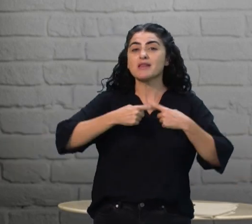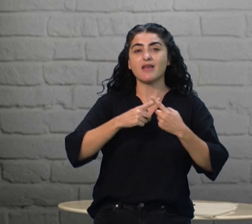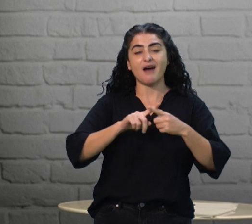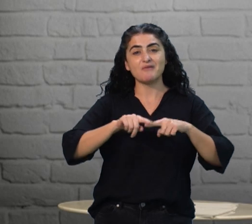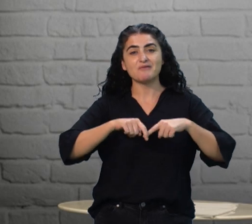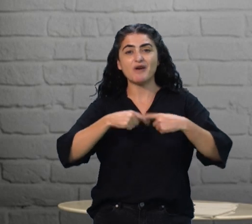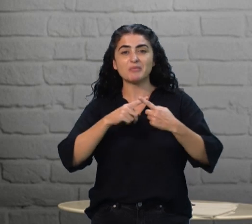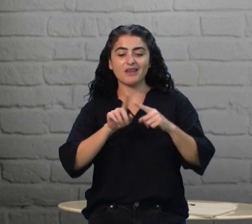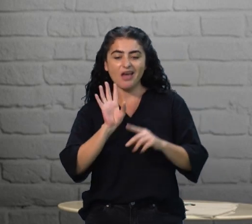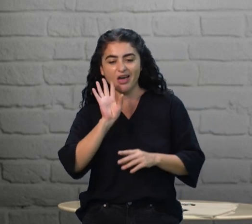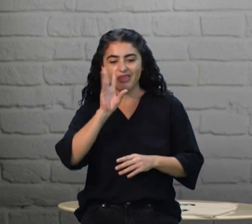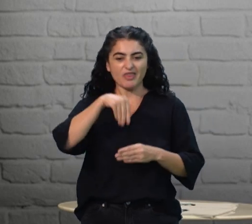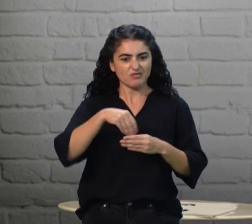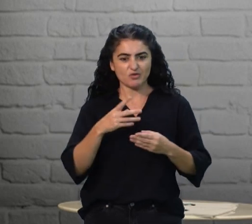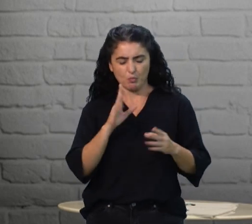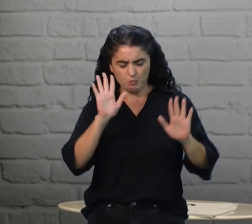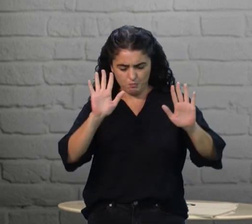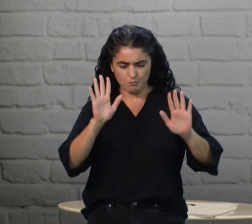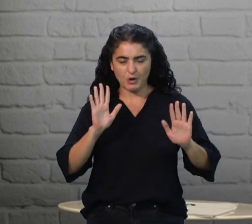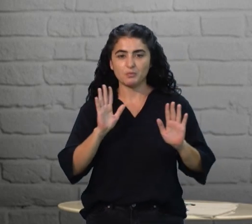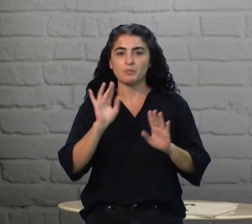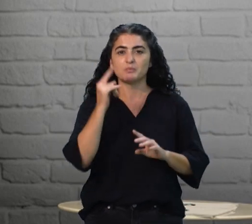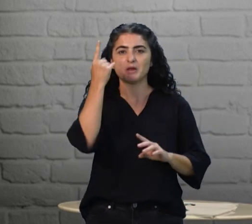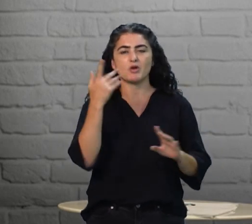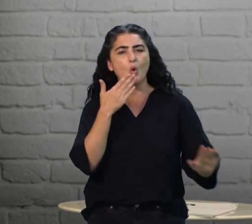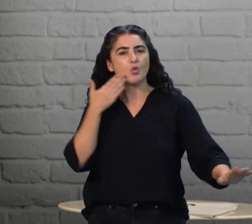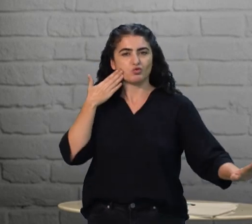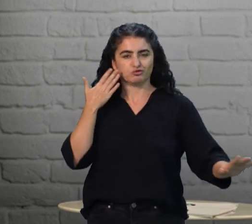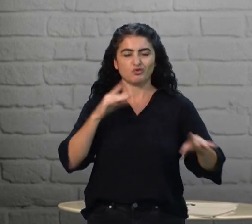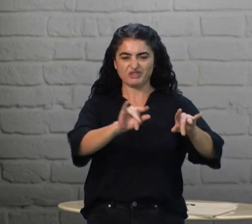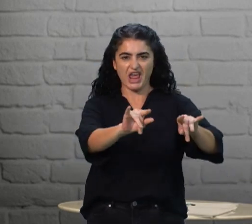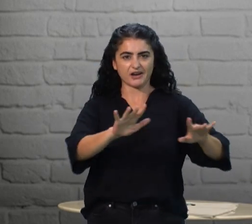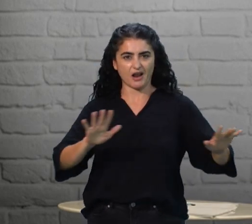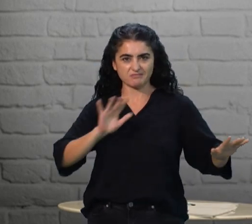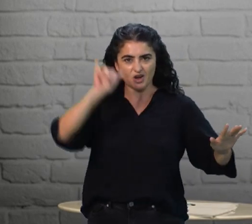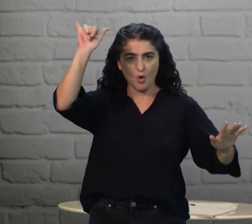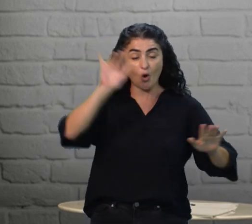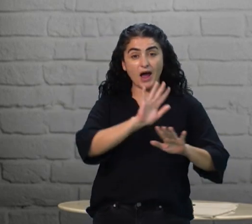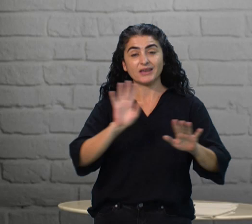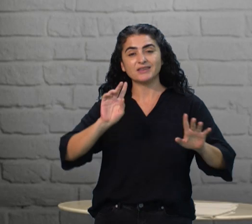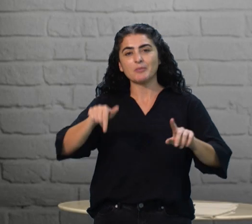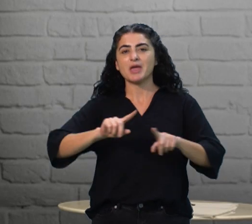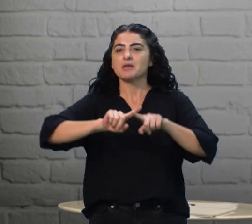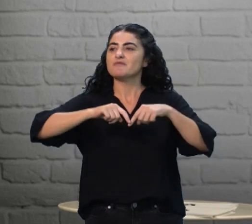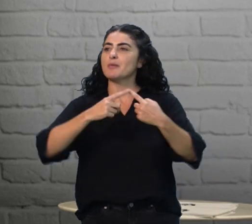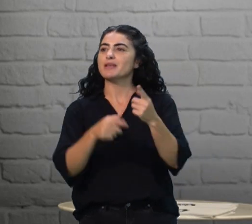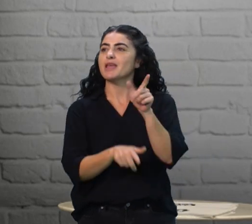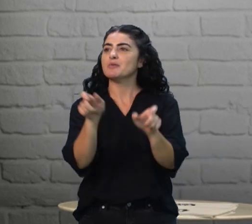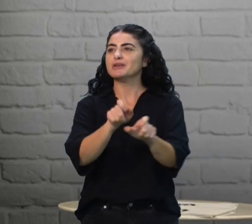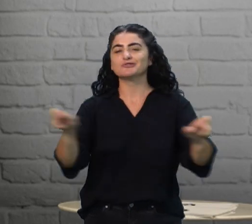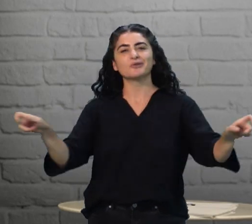m Bueno lo primero es ser estar orgulloso de tu tierra y luego pertenecer a esta familia de gente tan maa